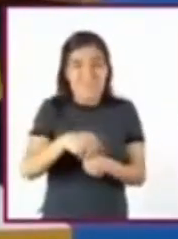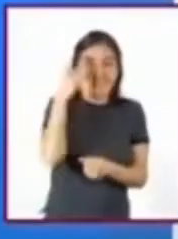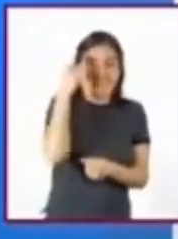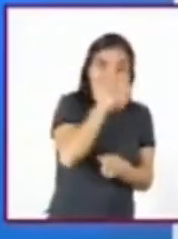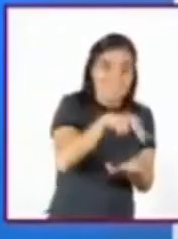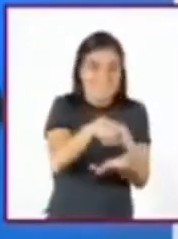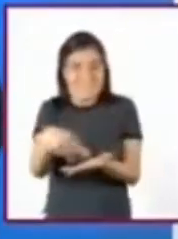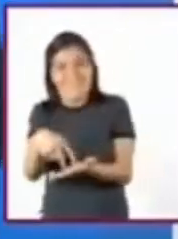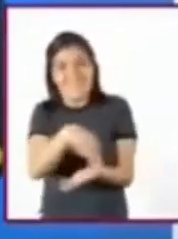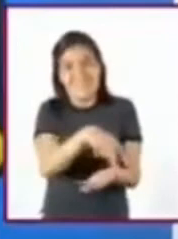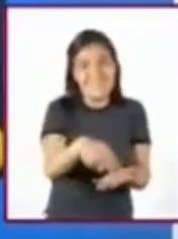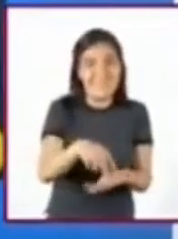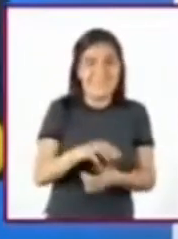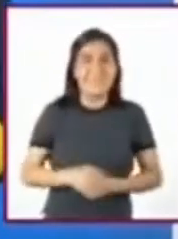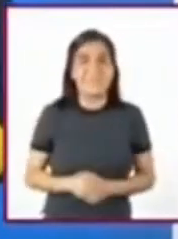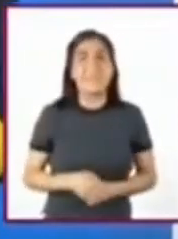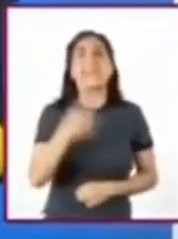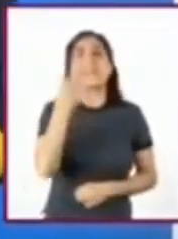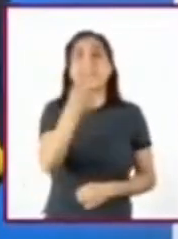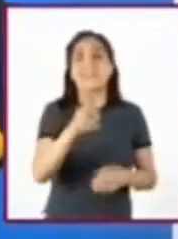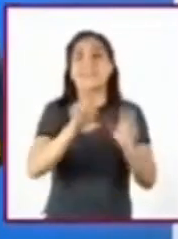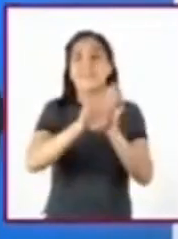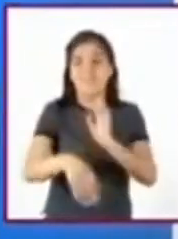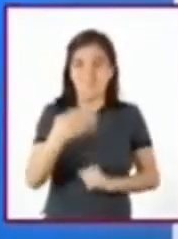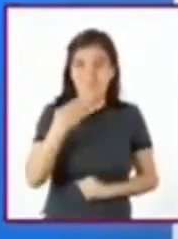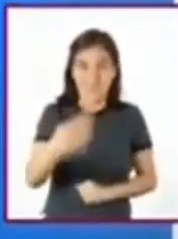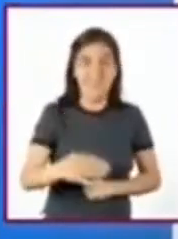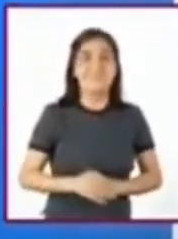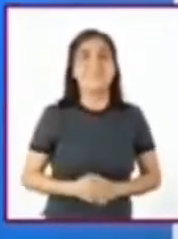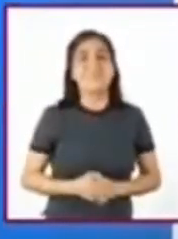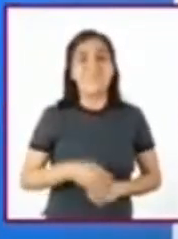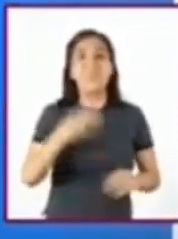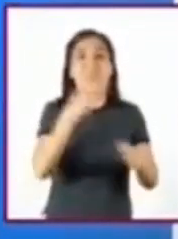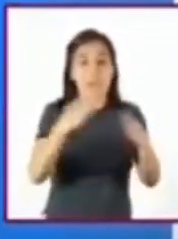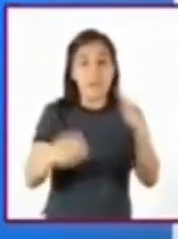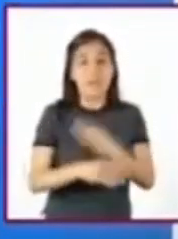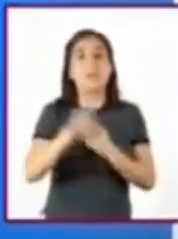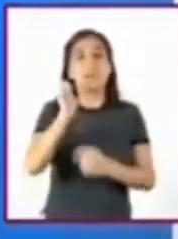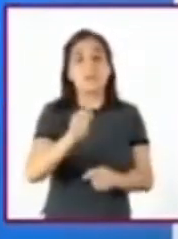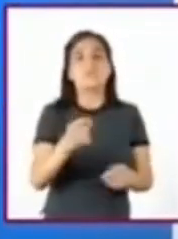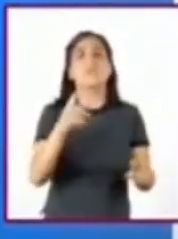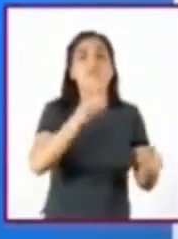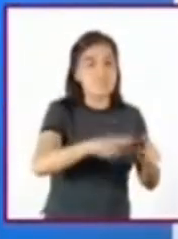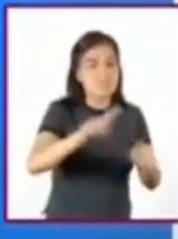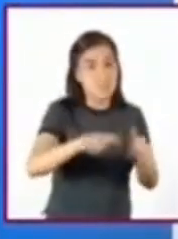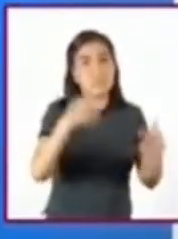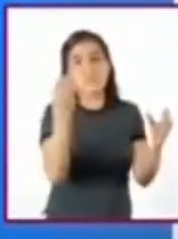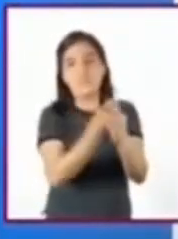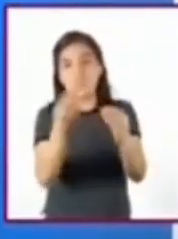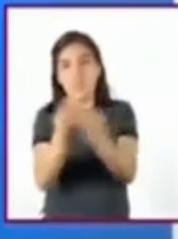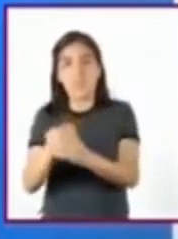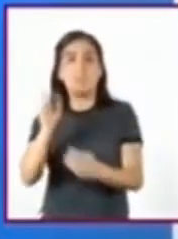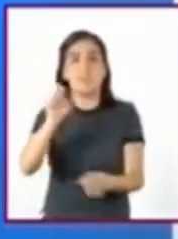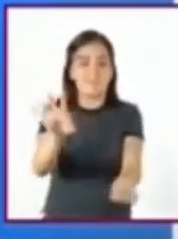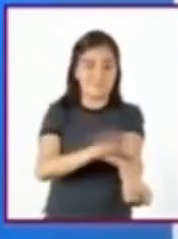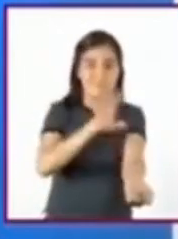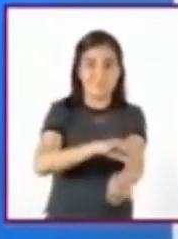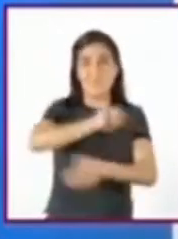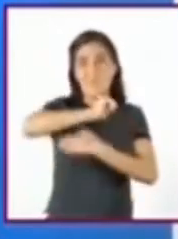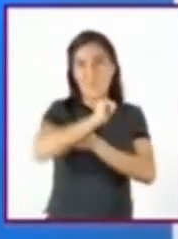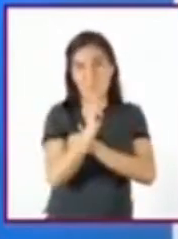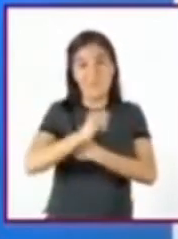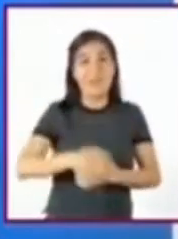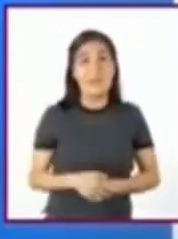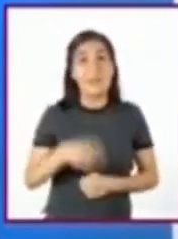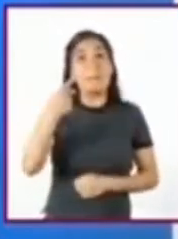pasar. Ese es un muy buen ejemplo. Todos los materiales presentan cierta oposición al flujo de la corriente eléctrica,